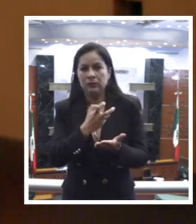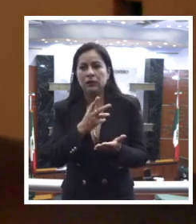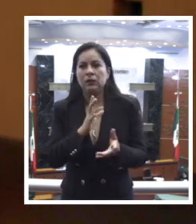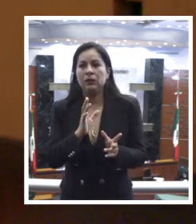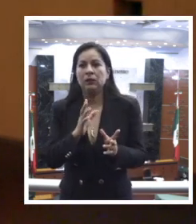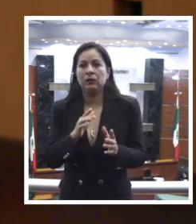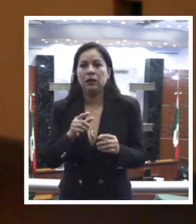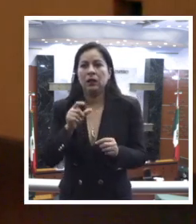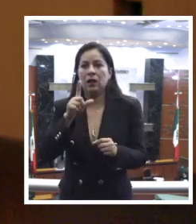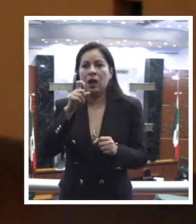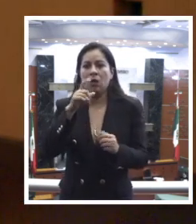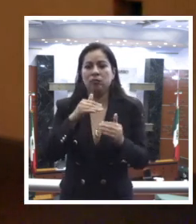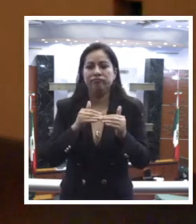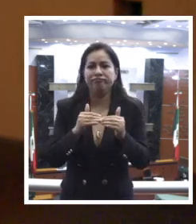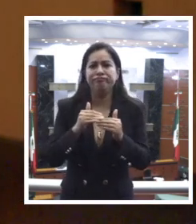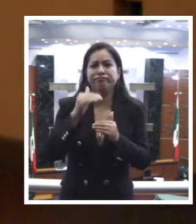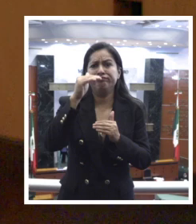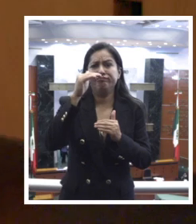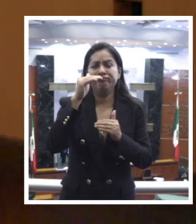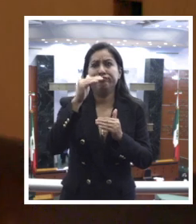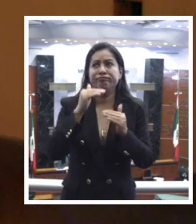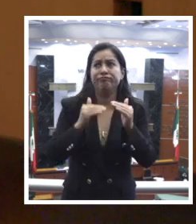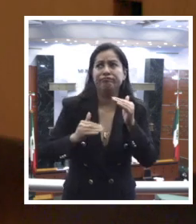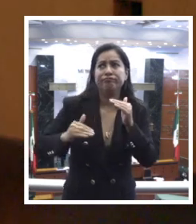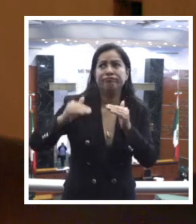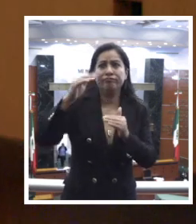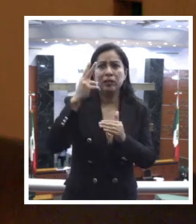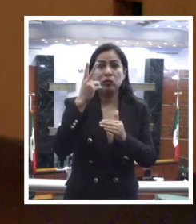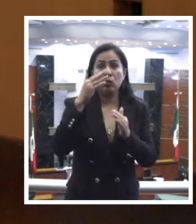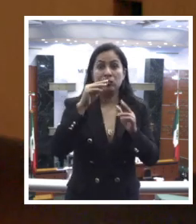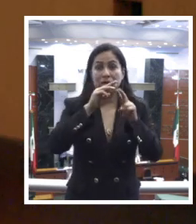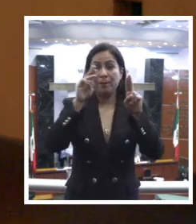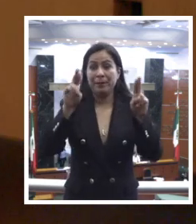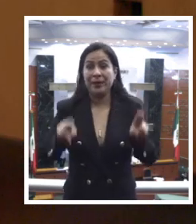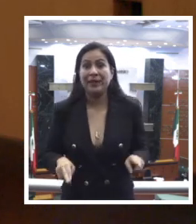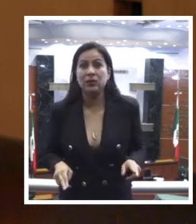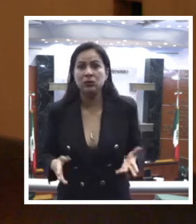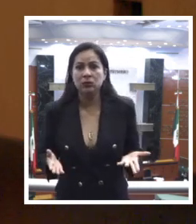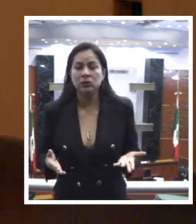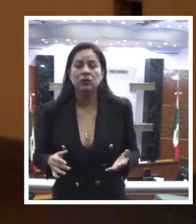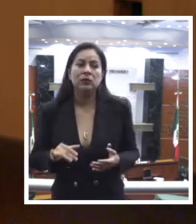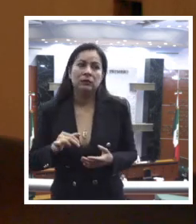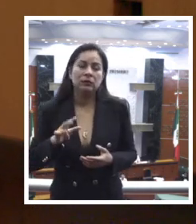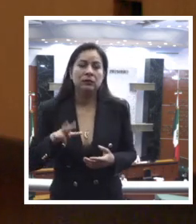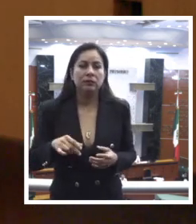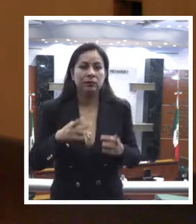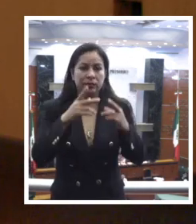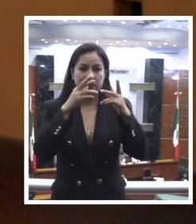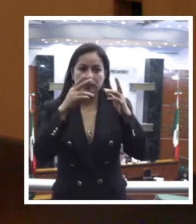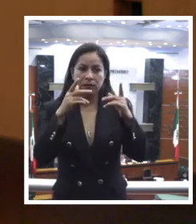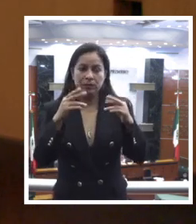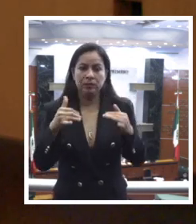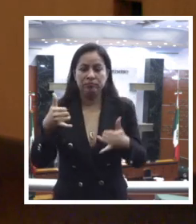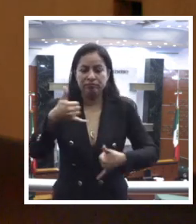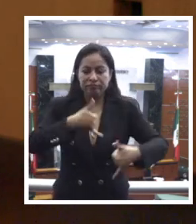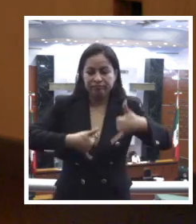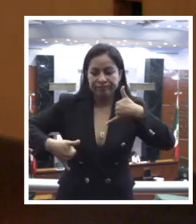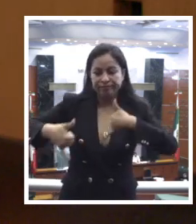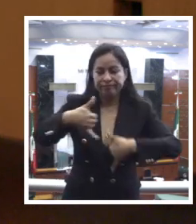se inundaron y el agua subió más de 2 metros de altura y efectivamente se destruyeron los